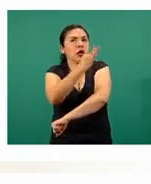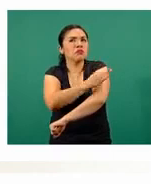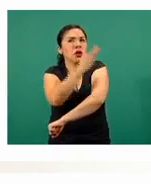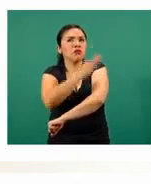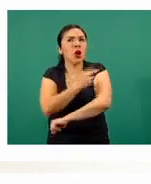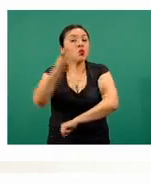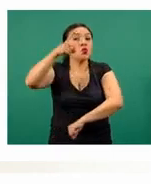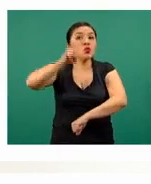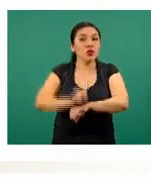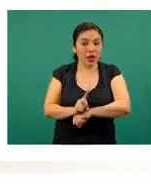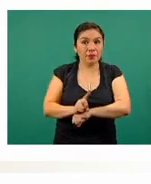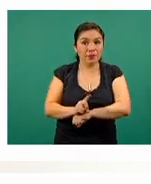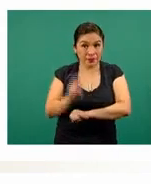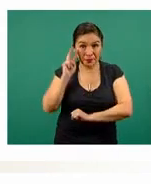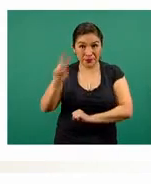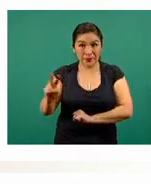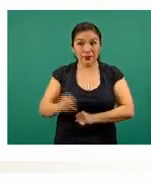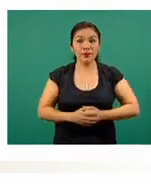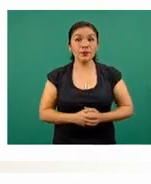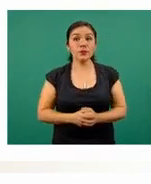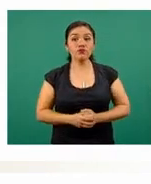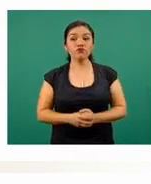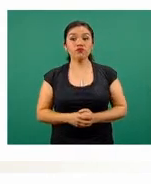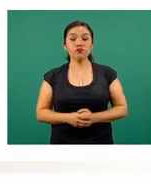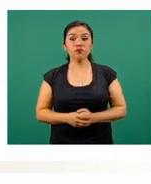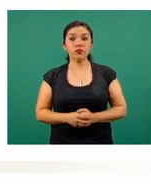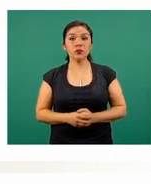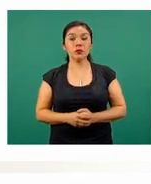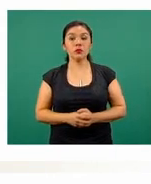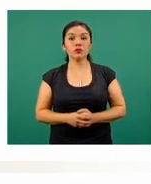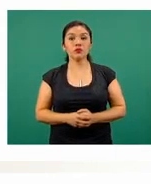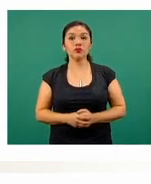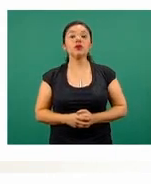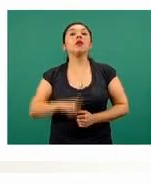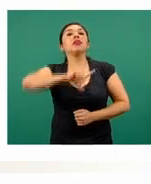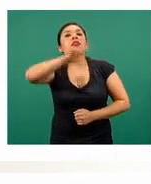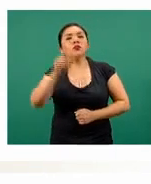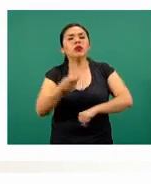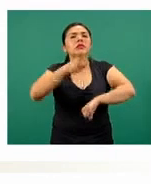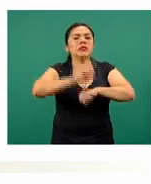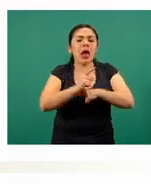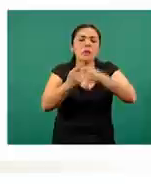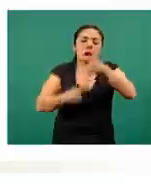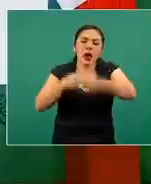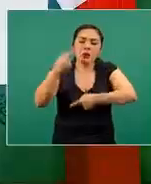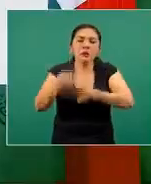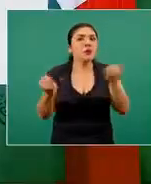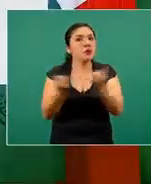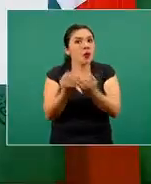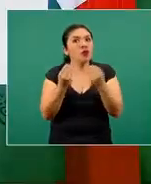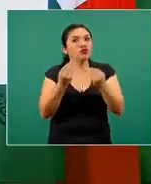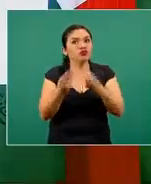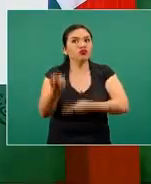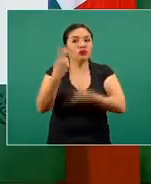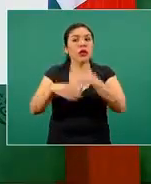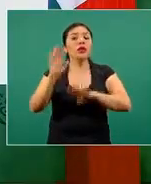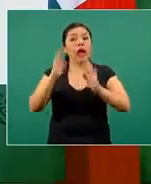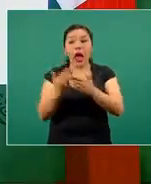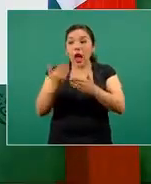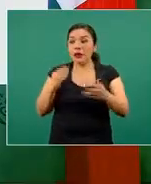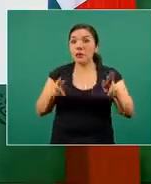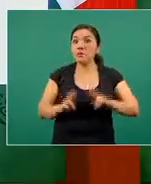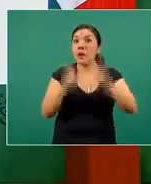la cantidad de vacunas que se ponen cuando se abre el paquete y en los días que le siguen. Ya habíamos llegado a un récord